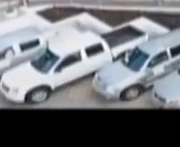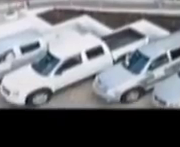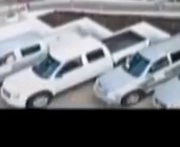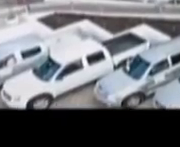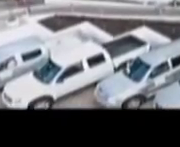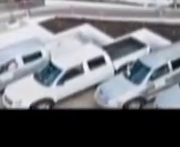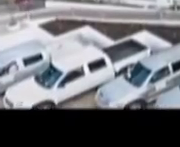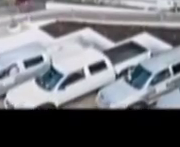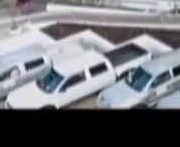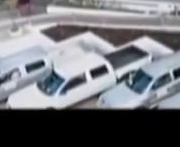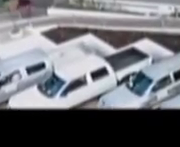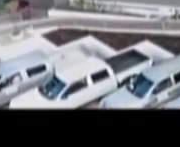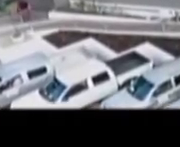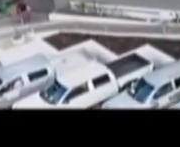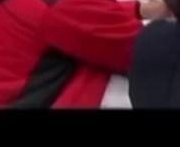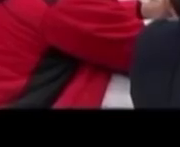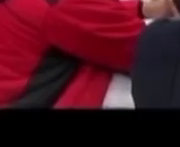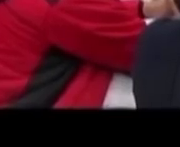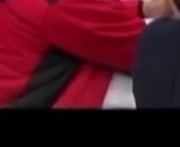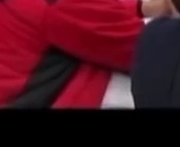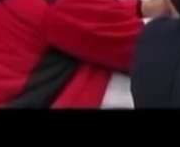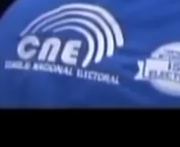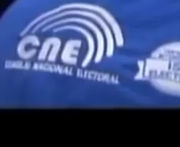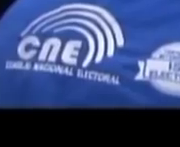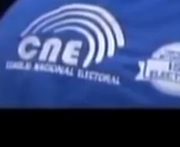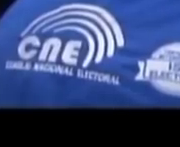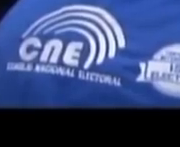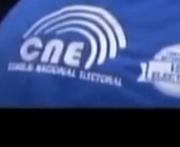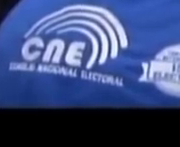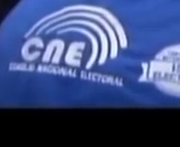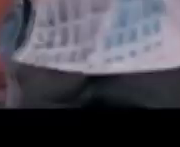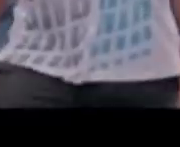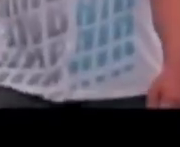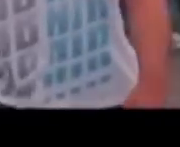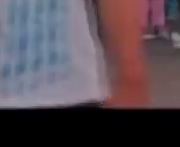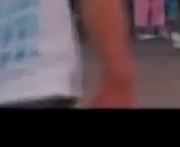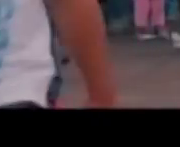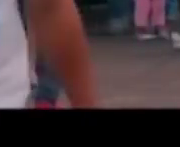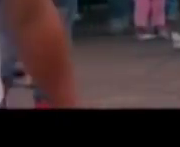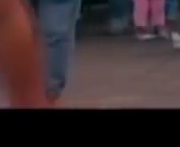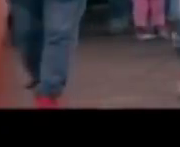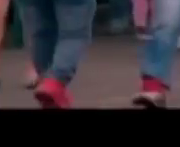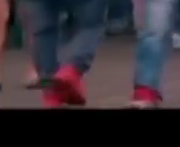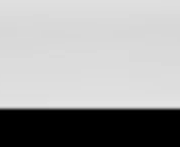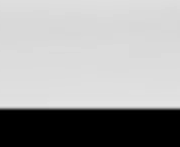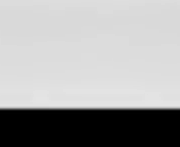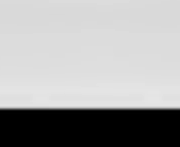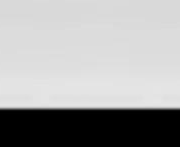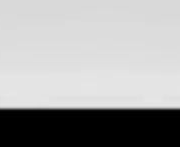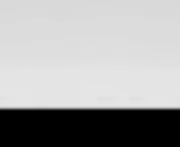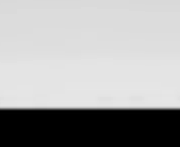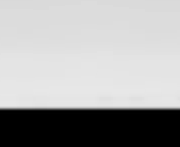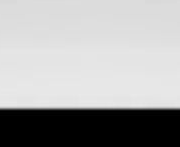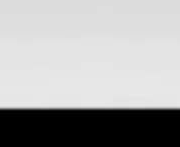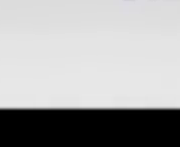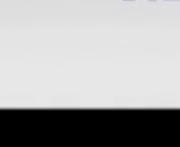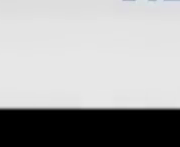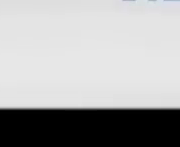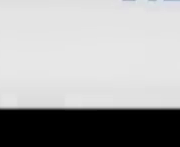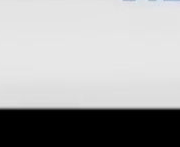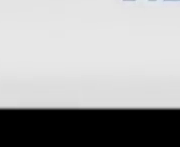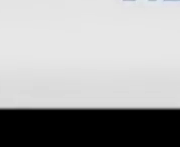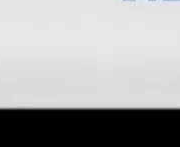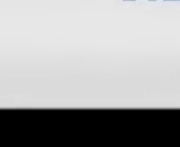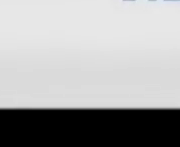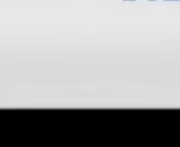El Consejo Nacional Electoral informa a las organizaciones políticas y sociales y a la ciudadanía en general que a partir de las 0 horas